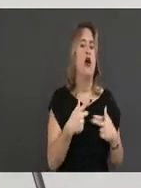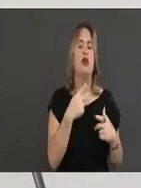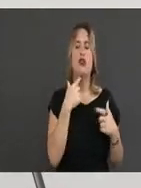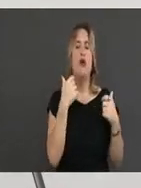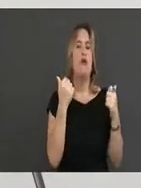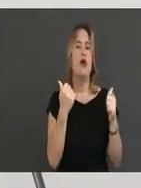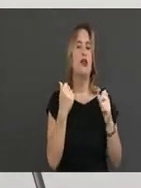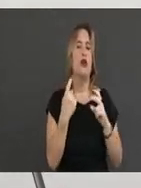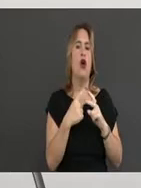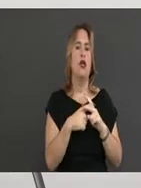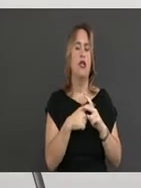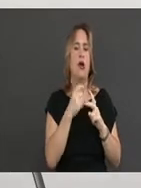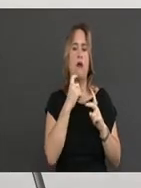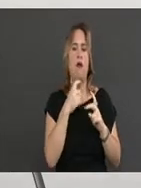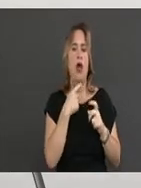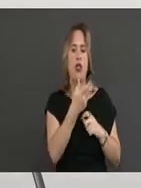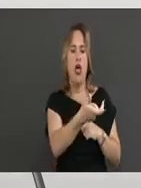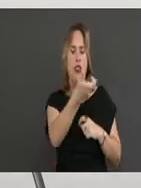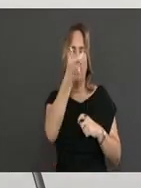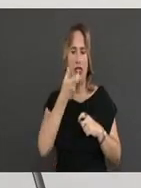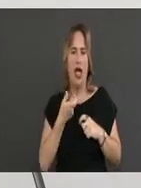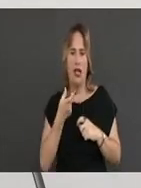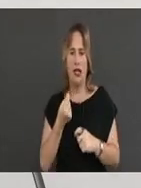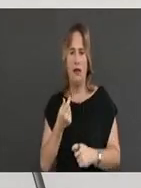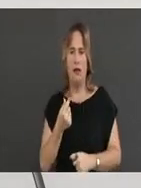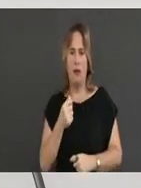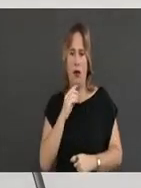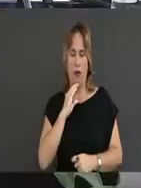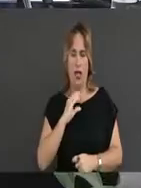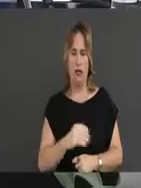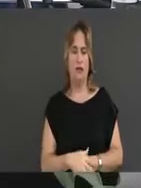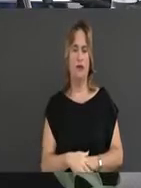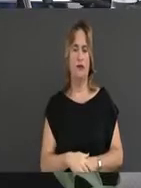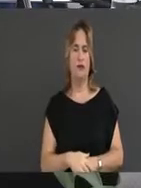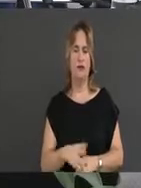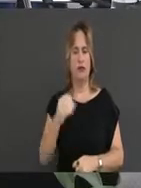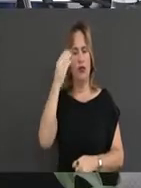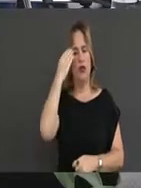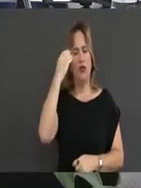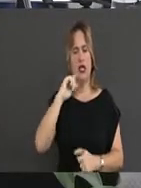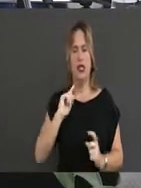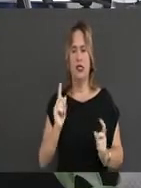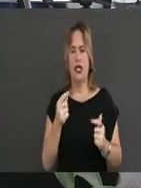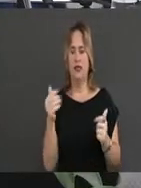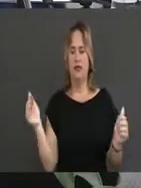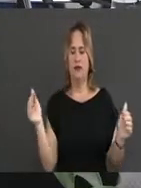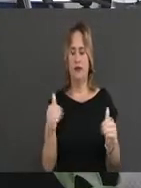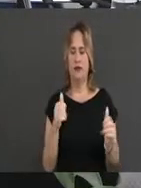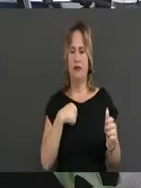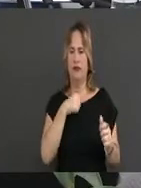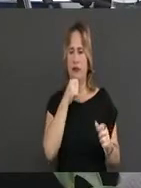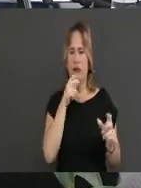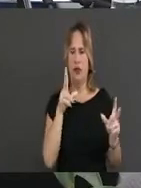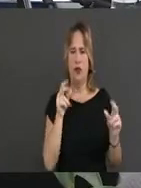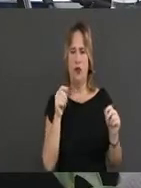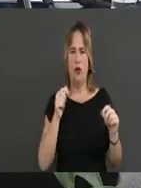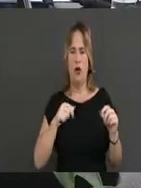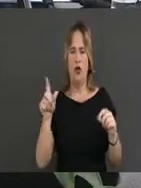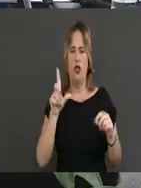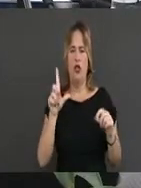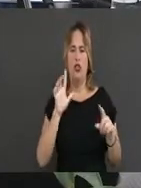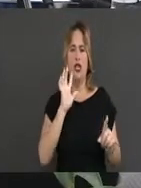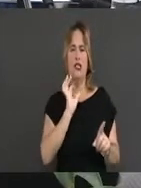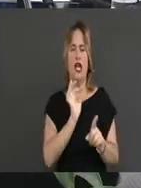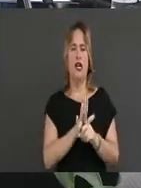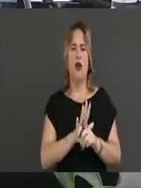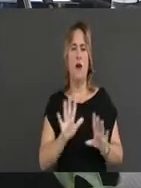buena y pueda dar el dinero a la población, que es el objetivo final. Bueno, muchísimas gracias a todos por traernos estas buenas nuevas para hoy lunes. Ya